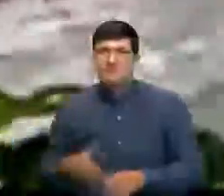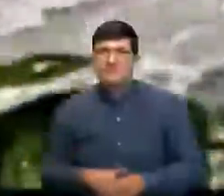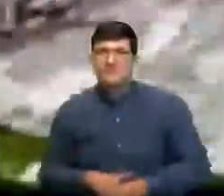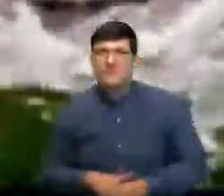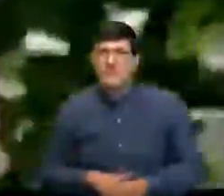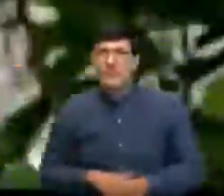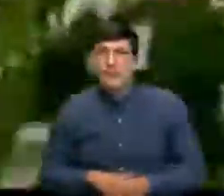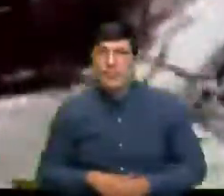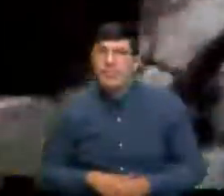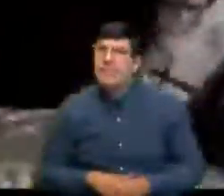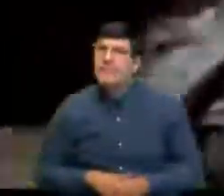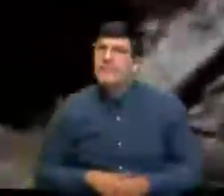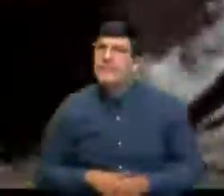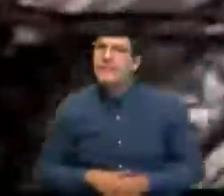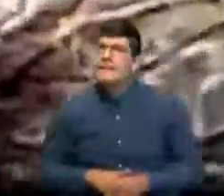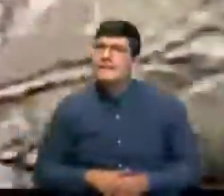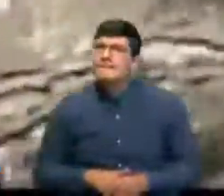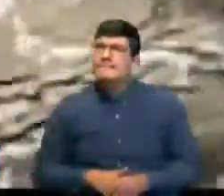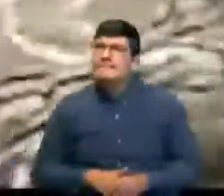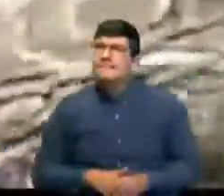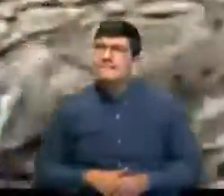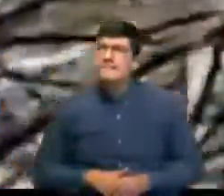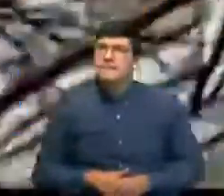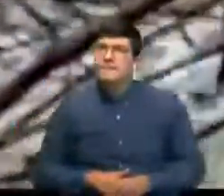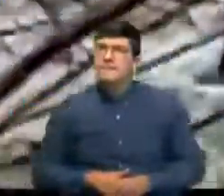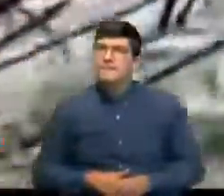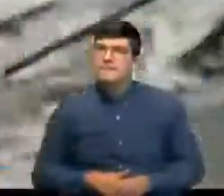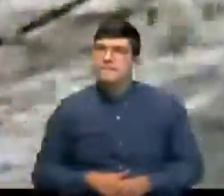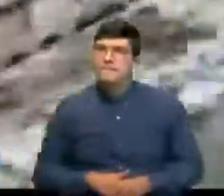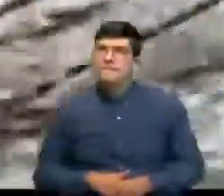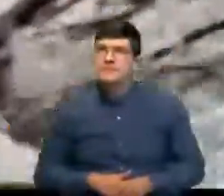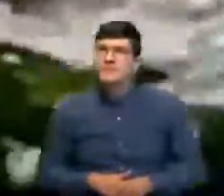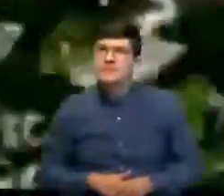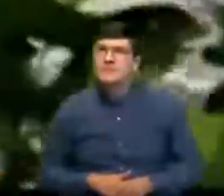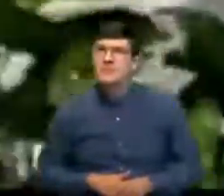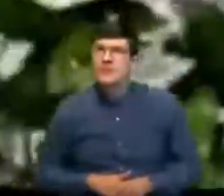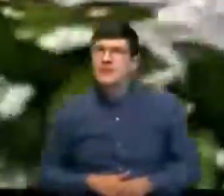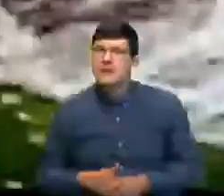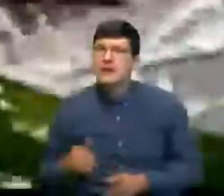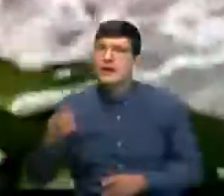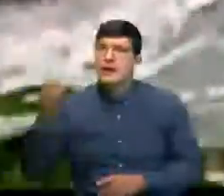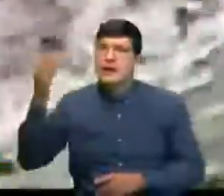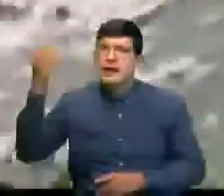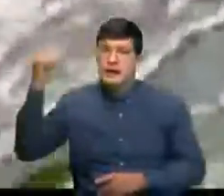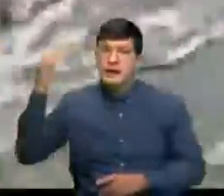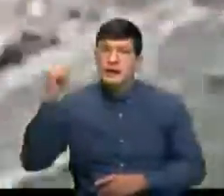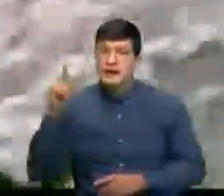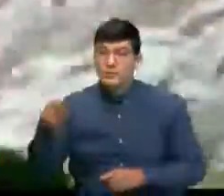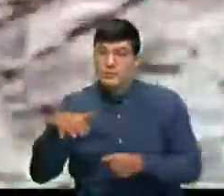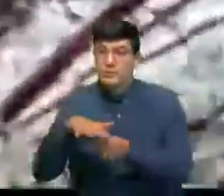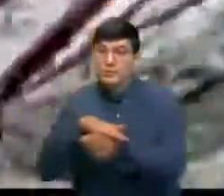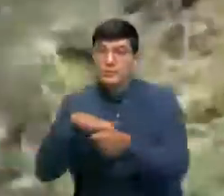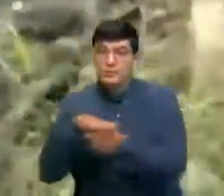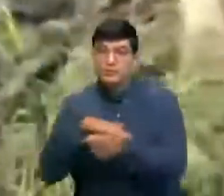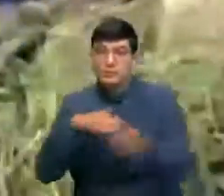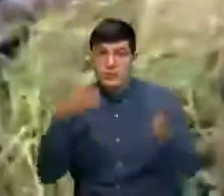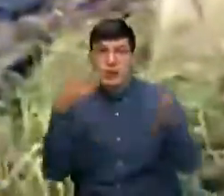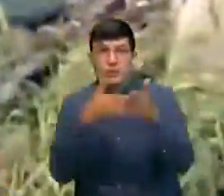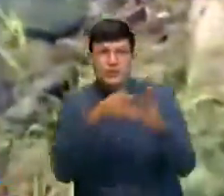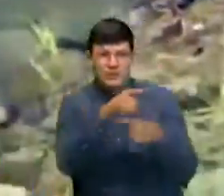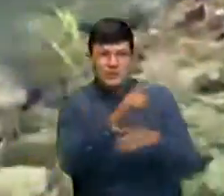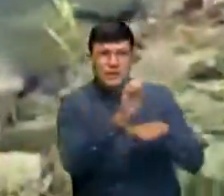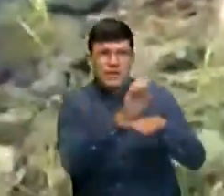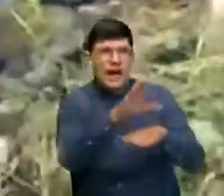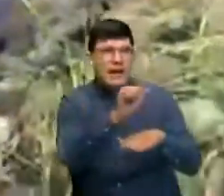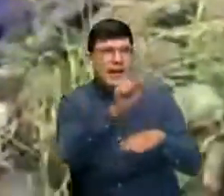mitad o la mitad del puente el psa que se ha dado a conocer la situación o funcionario de la casa a la fecha